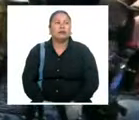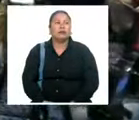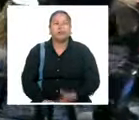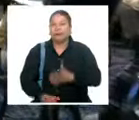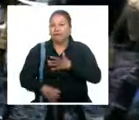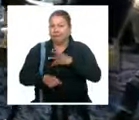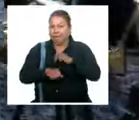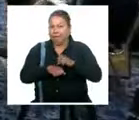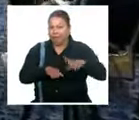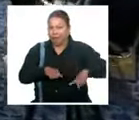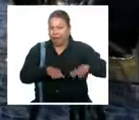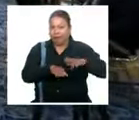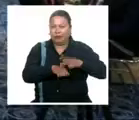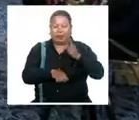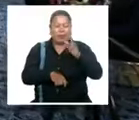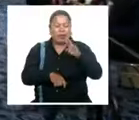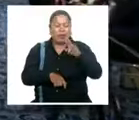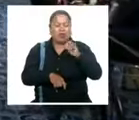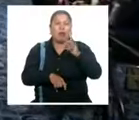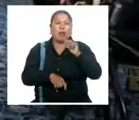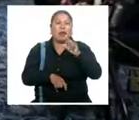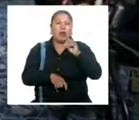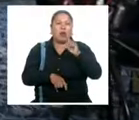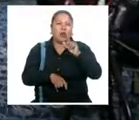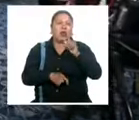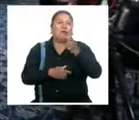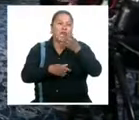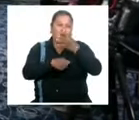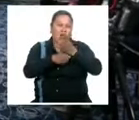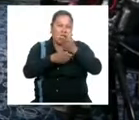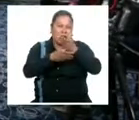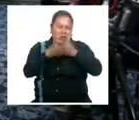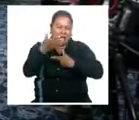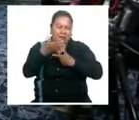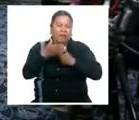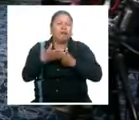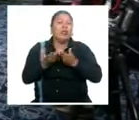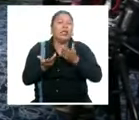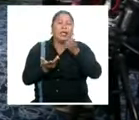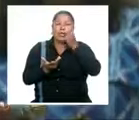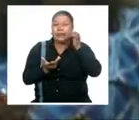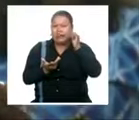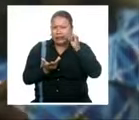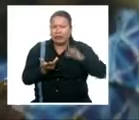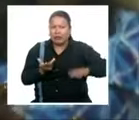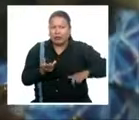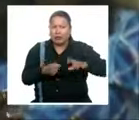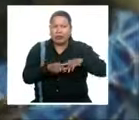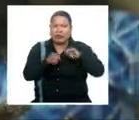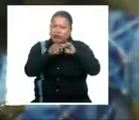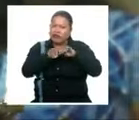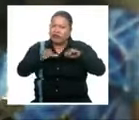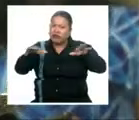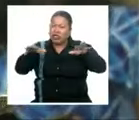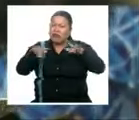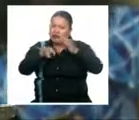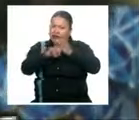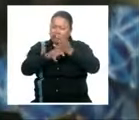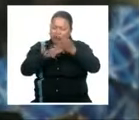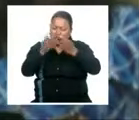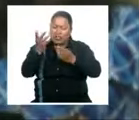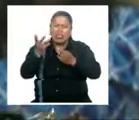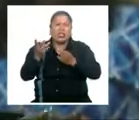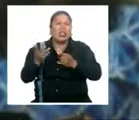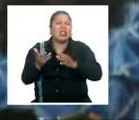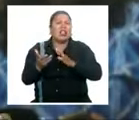Buenos días, gobernador. Pedro Parola, de Cuarta Plana. El día de ayer, gobernador, a través de redes sociales, se